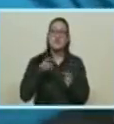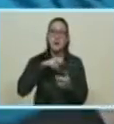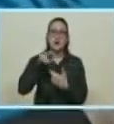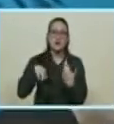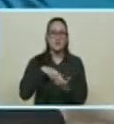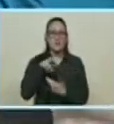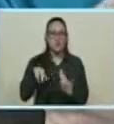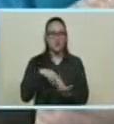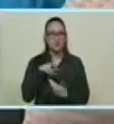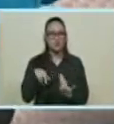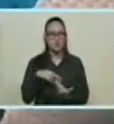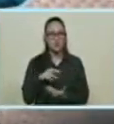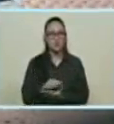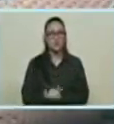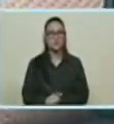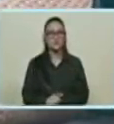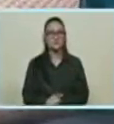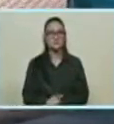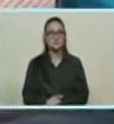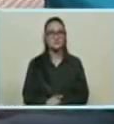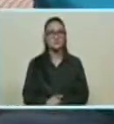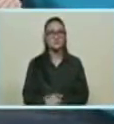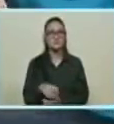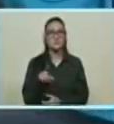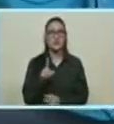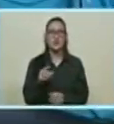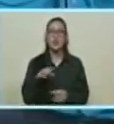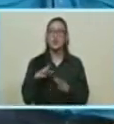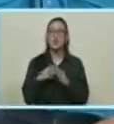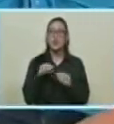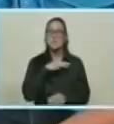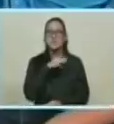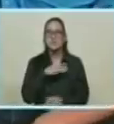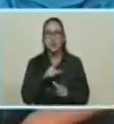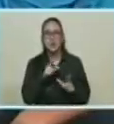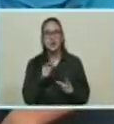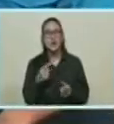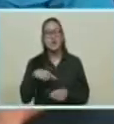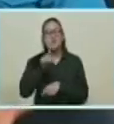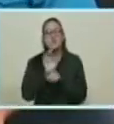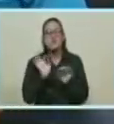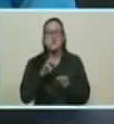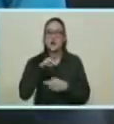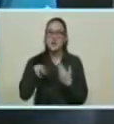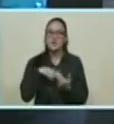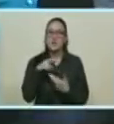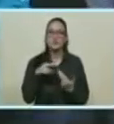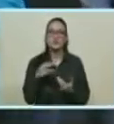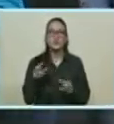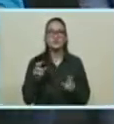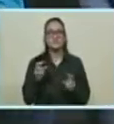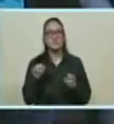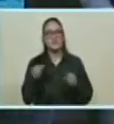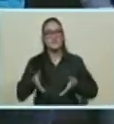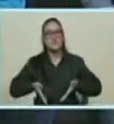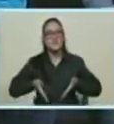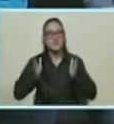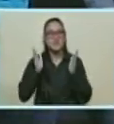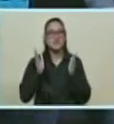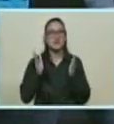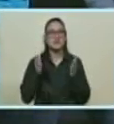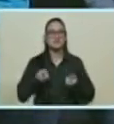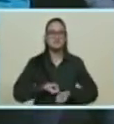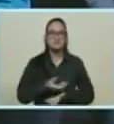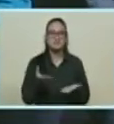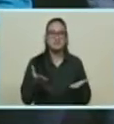Solo en revolución es que se puede tener todas estas misiones. Solo en revolución, con viviendas dignas, solo en